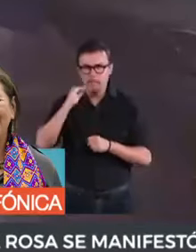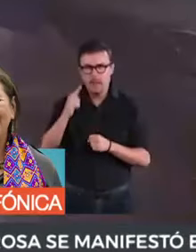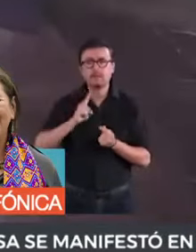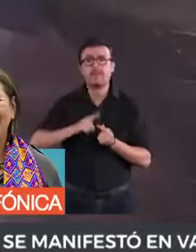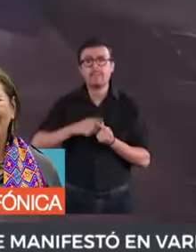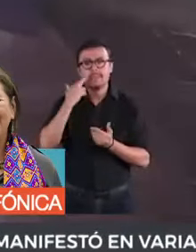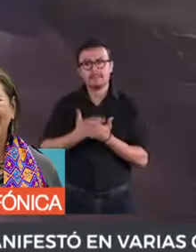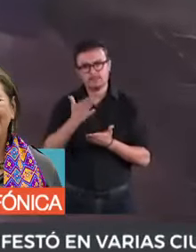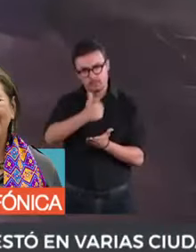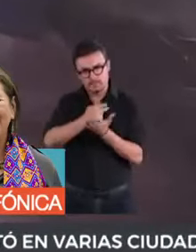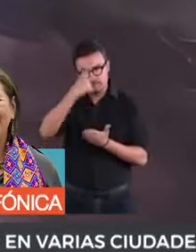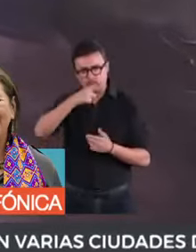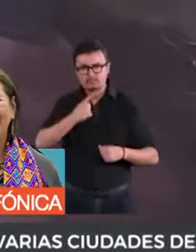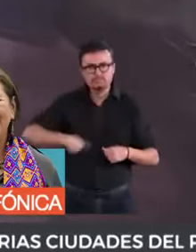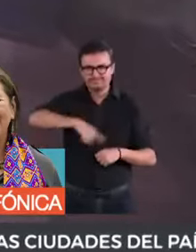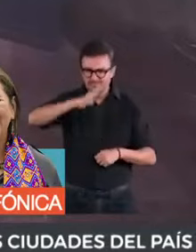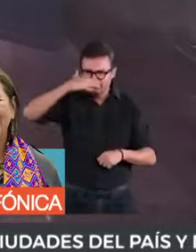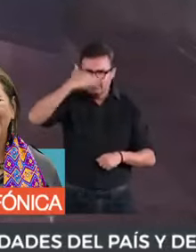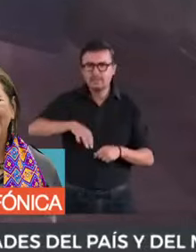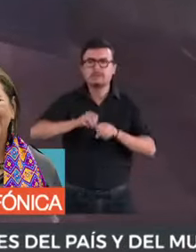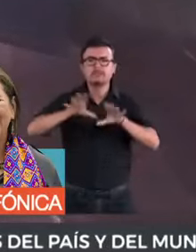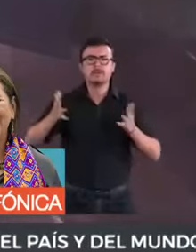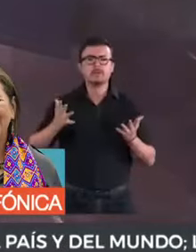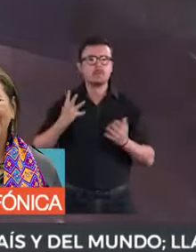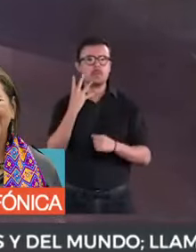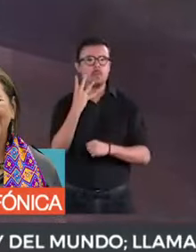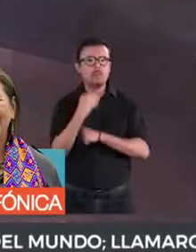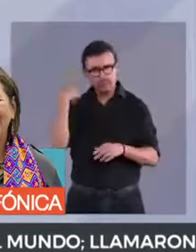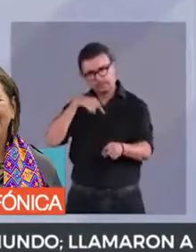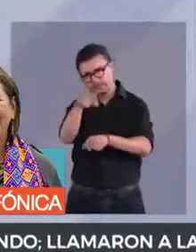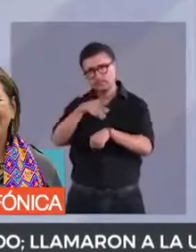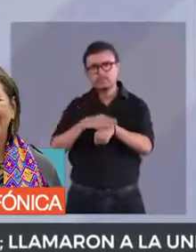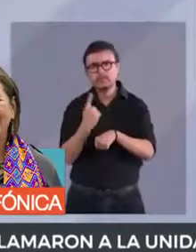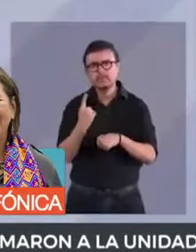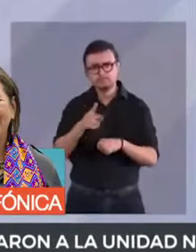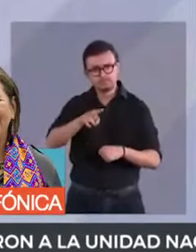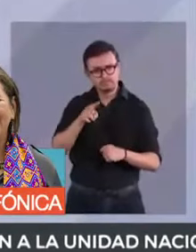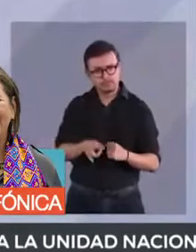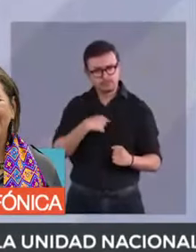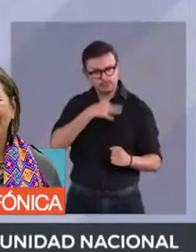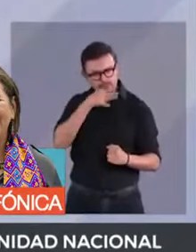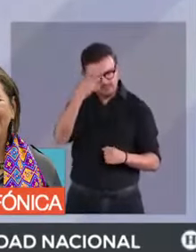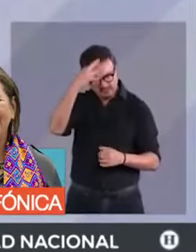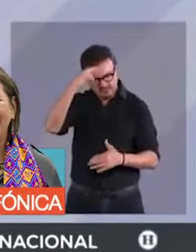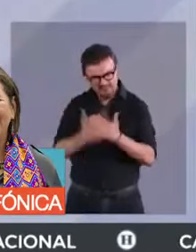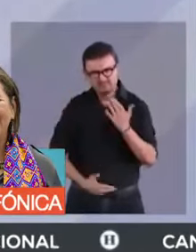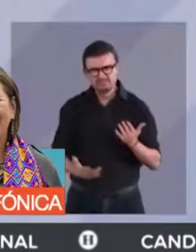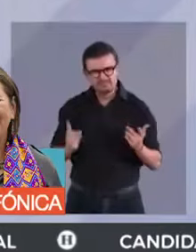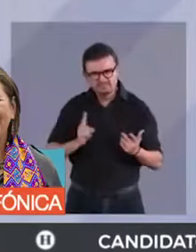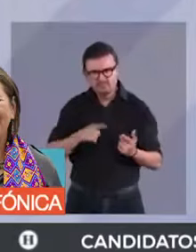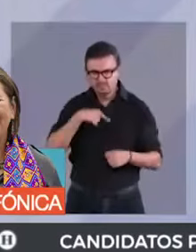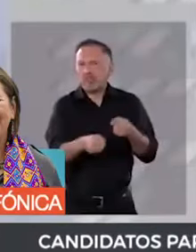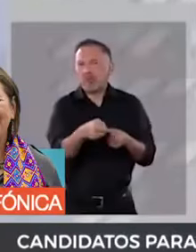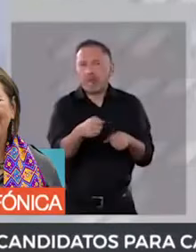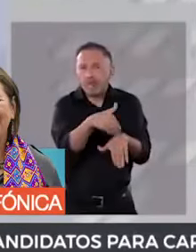de las 8 de la noche. Uh-huh. Cuando la gente... Sí, en serio, sí. Porque no tengo bots pagados. Ya. O sea,